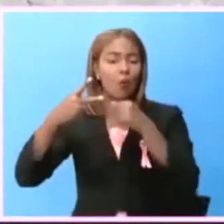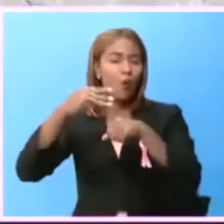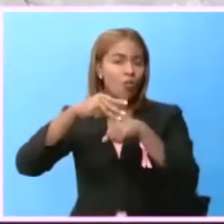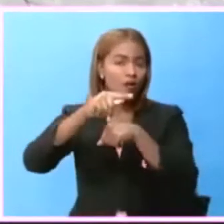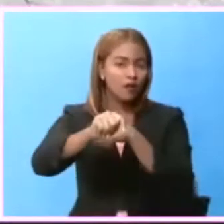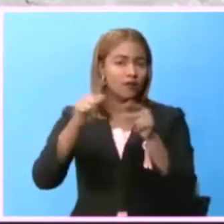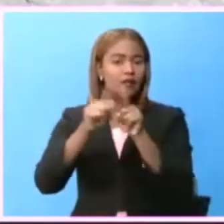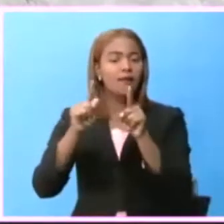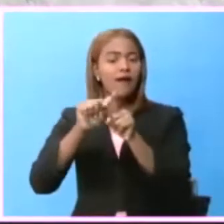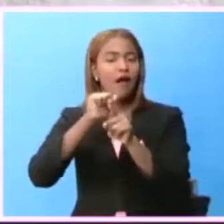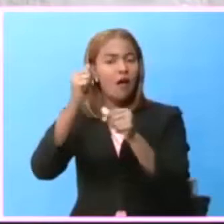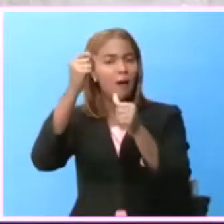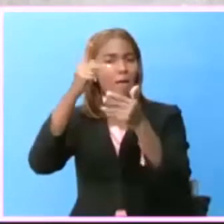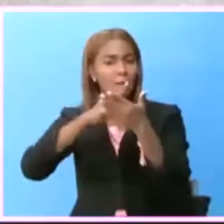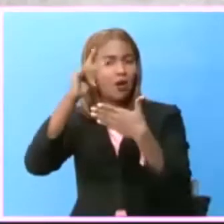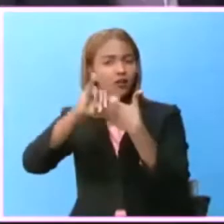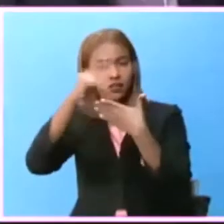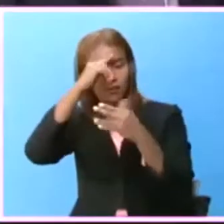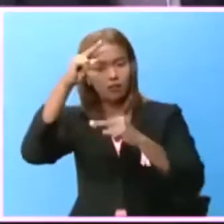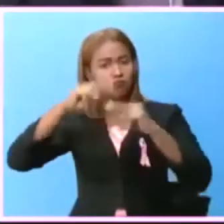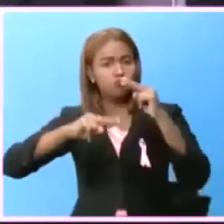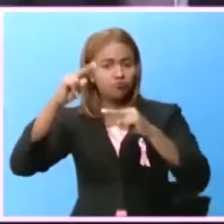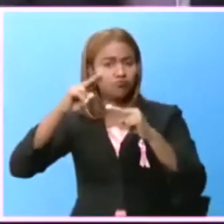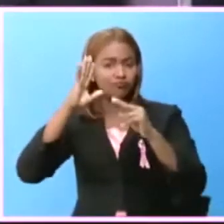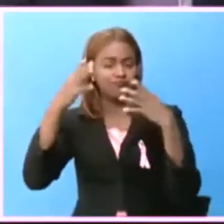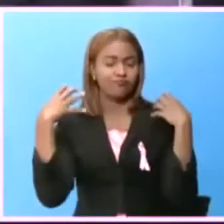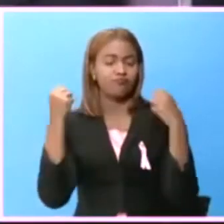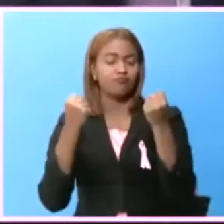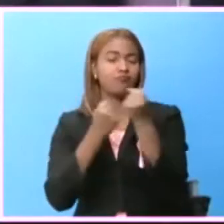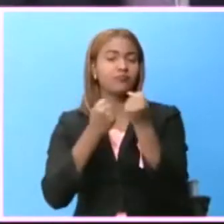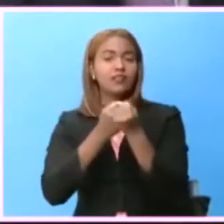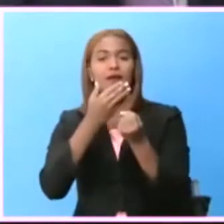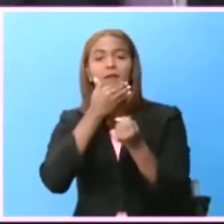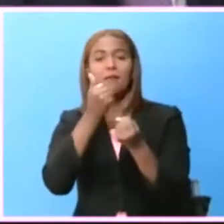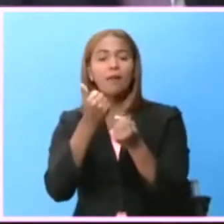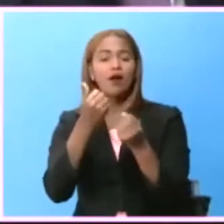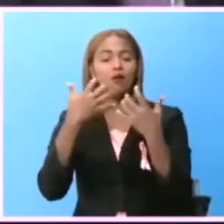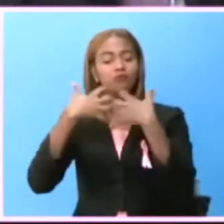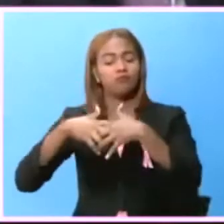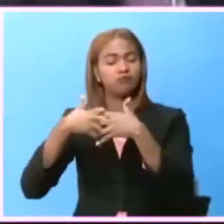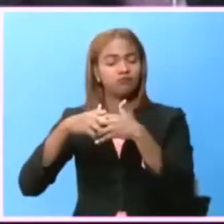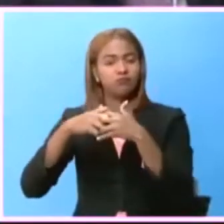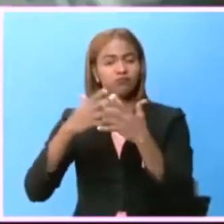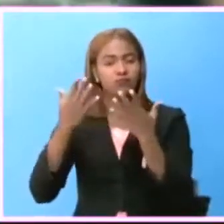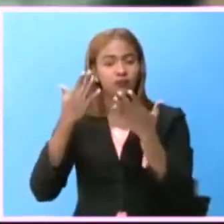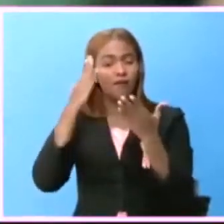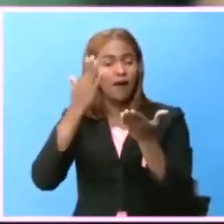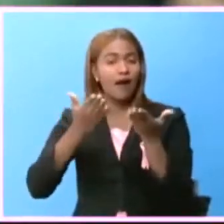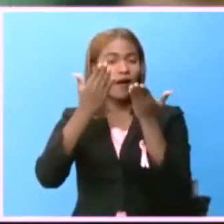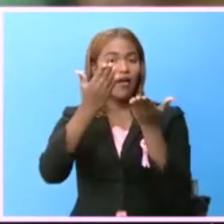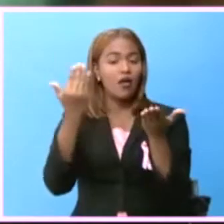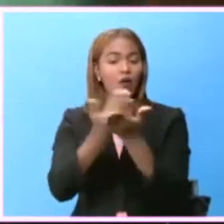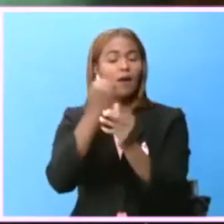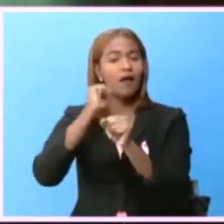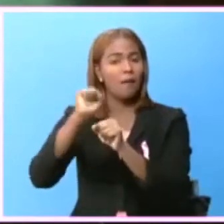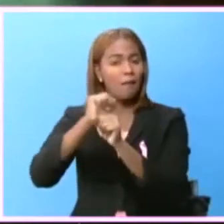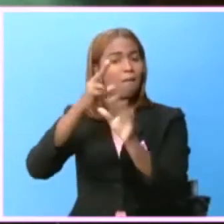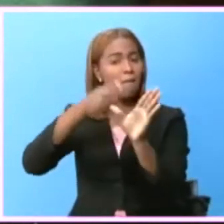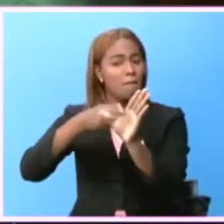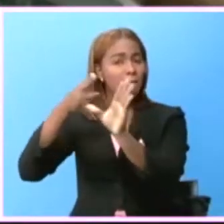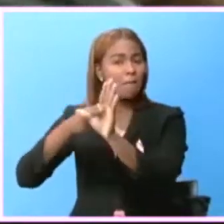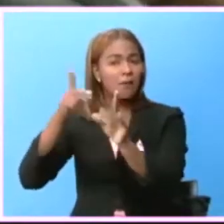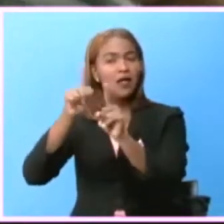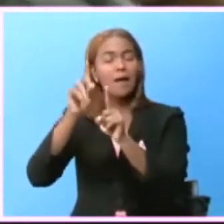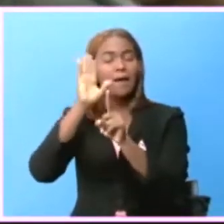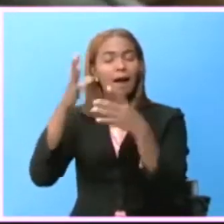para aumentar la estabilidad y la prosperidad en la República Dominicana en su calidad de banco de desarrollo de los